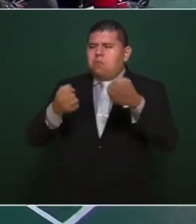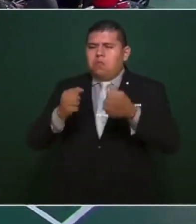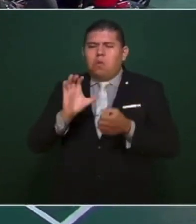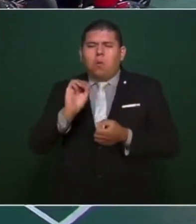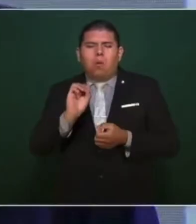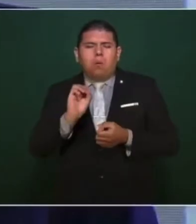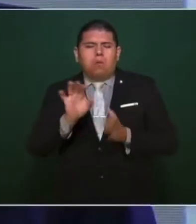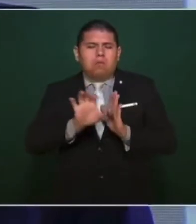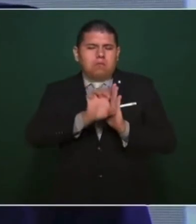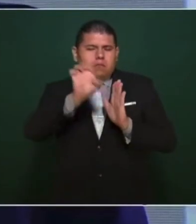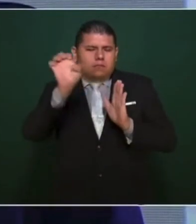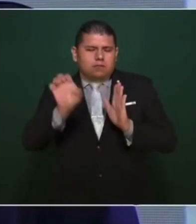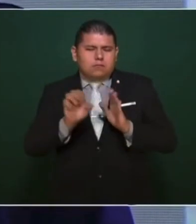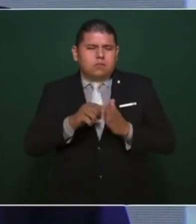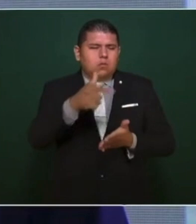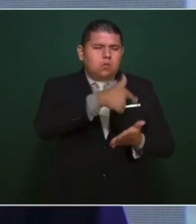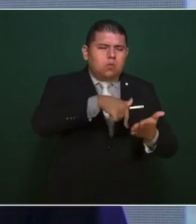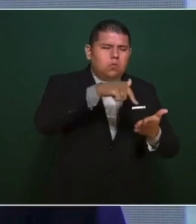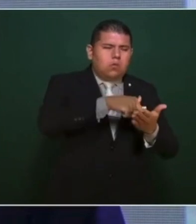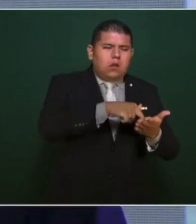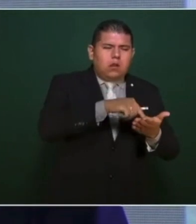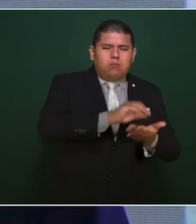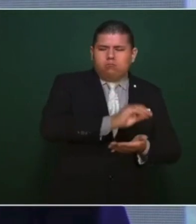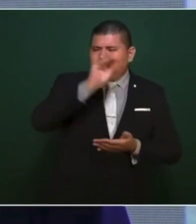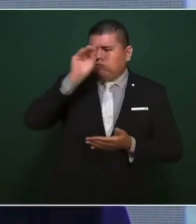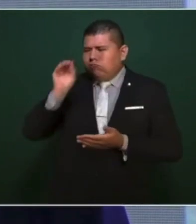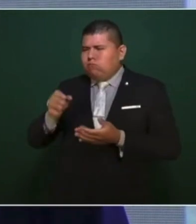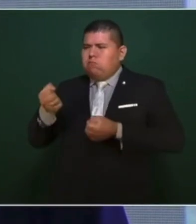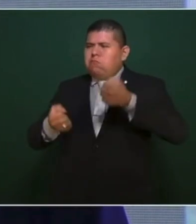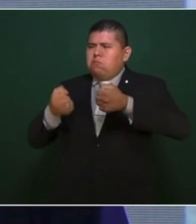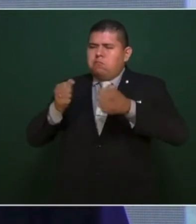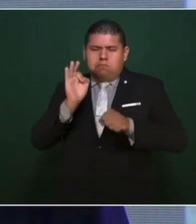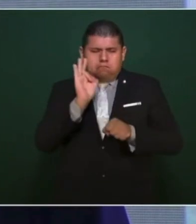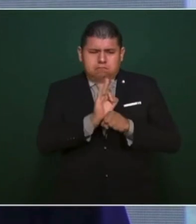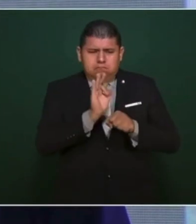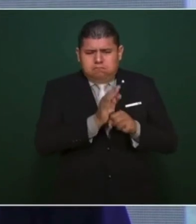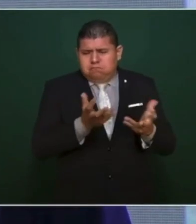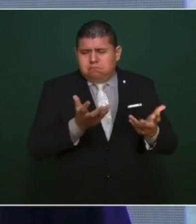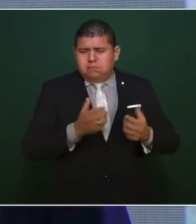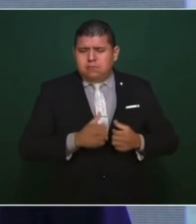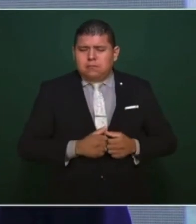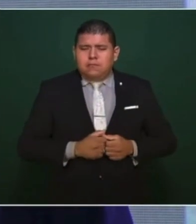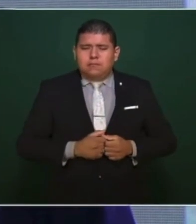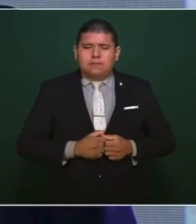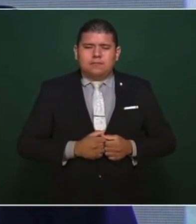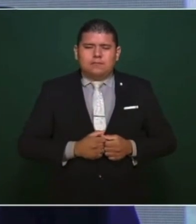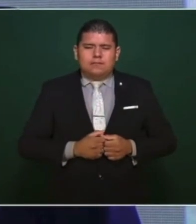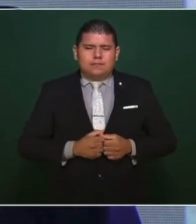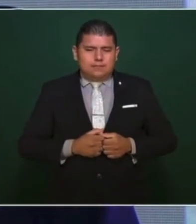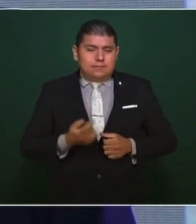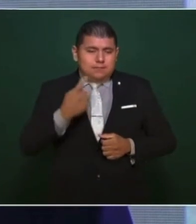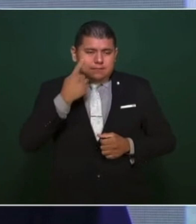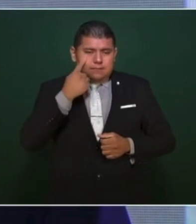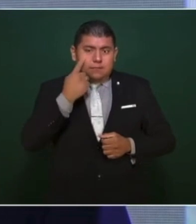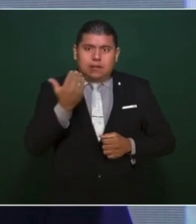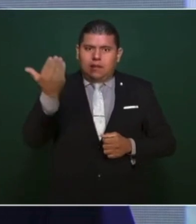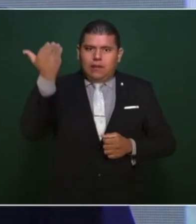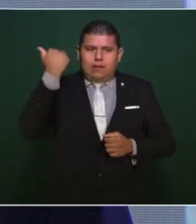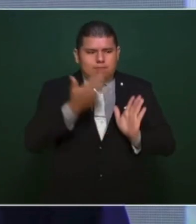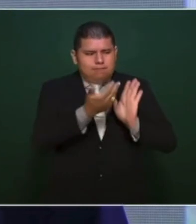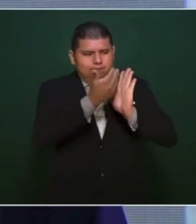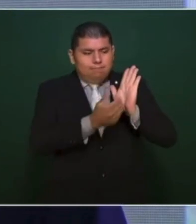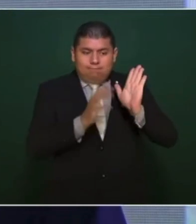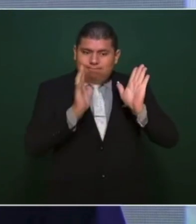trasladarse de un lugar a otro. Entonces, ya se emitió este